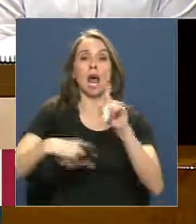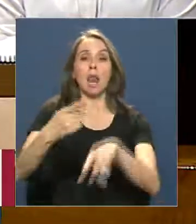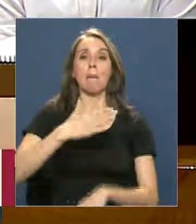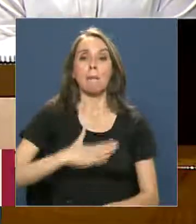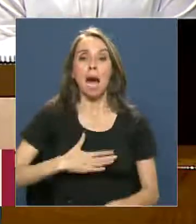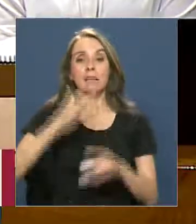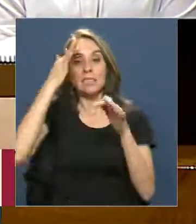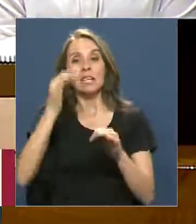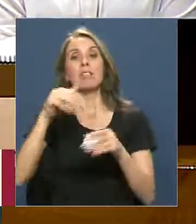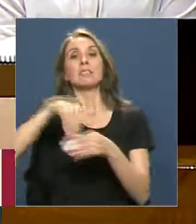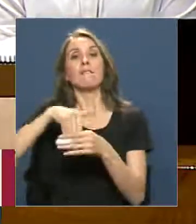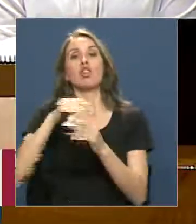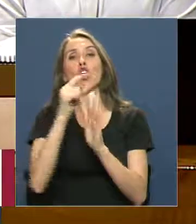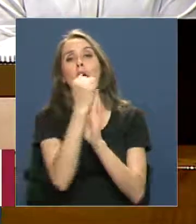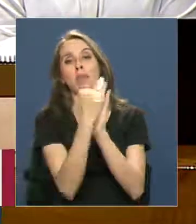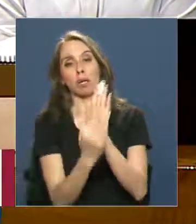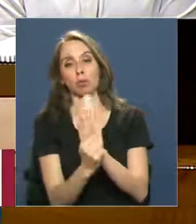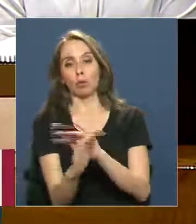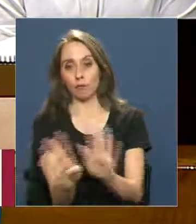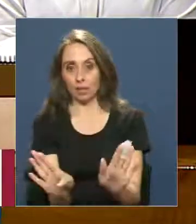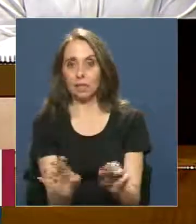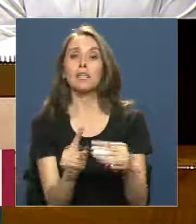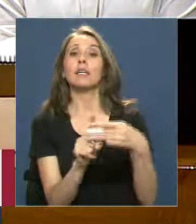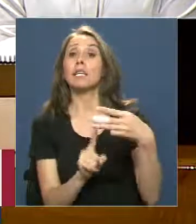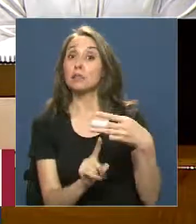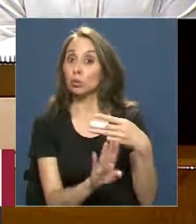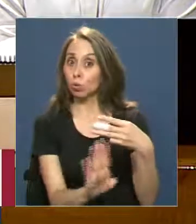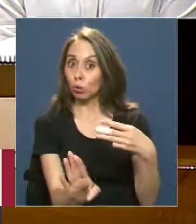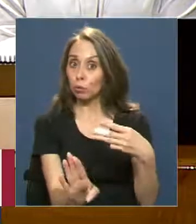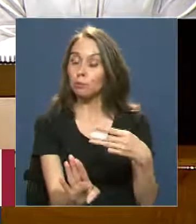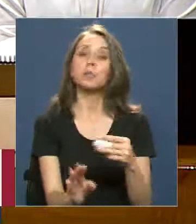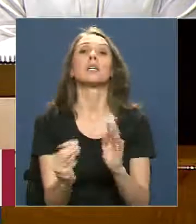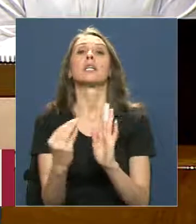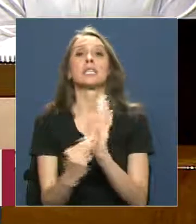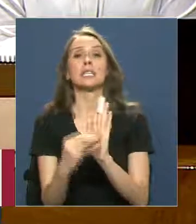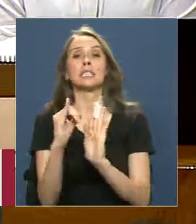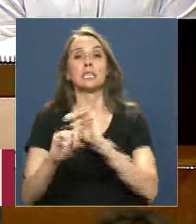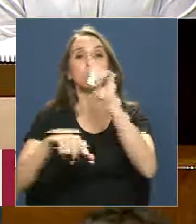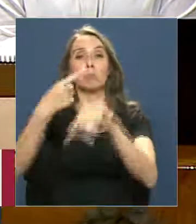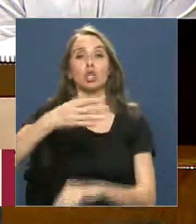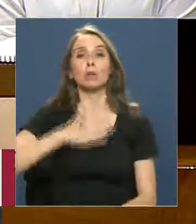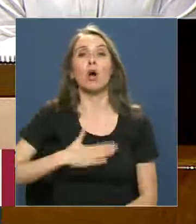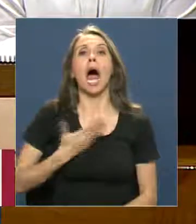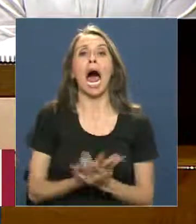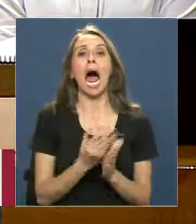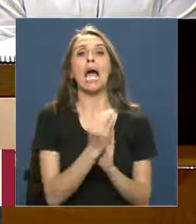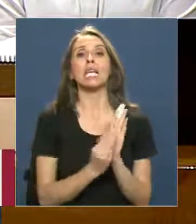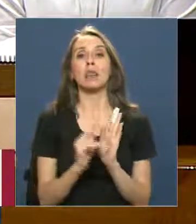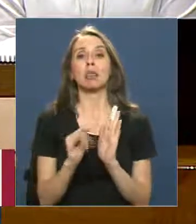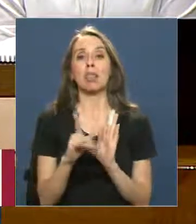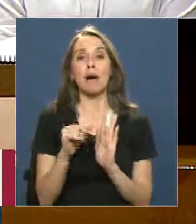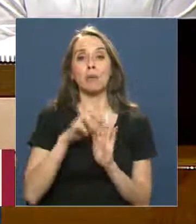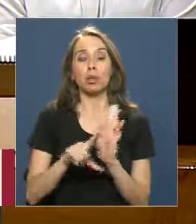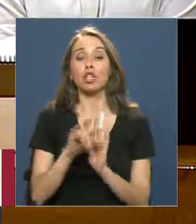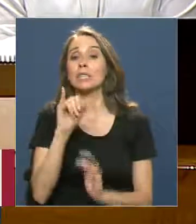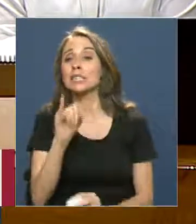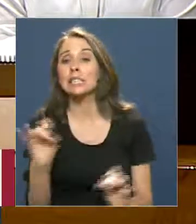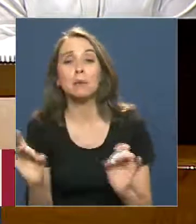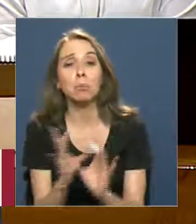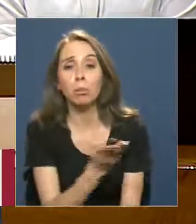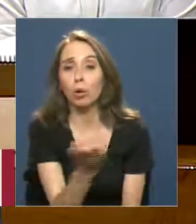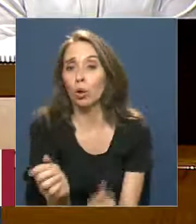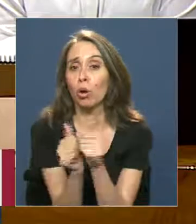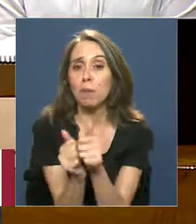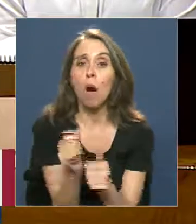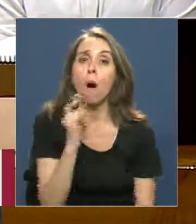resolvemos en particular, fin de la situación. Eso es, por lo tanto, tenemos tabla el martes. Si existiese una urgencia, estimados